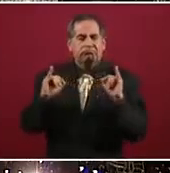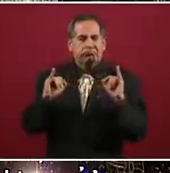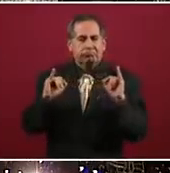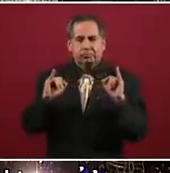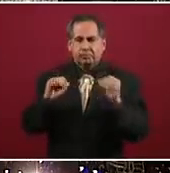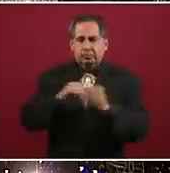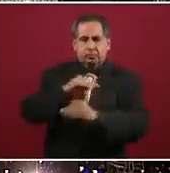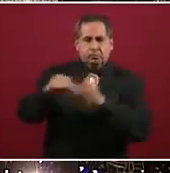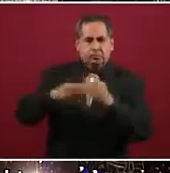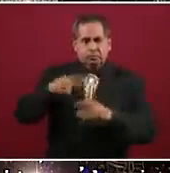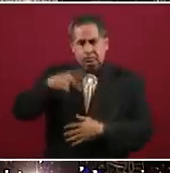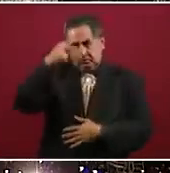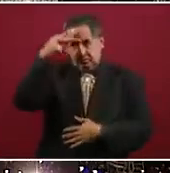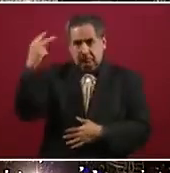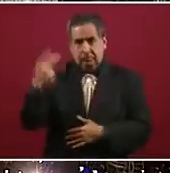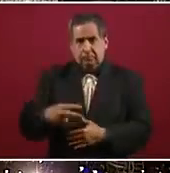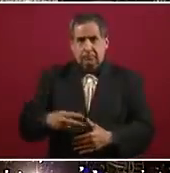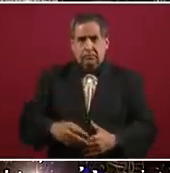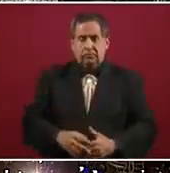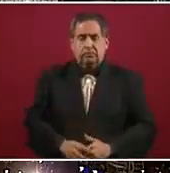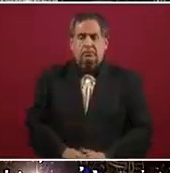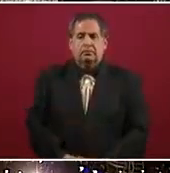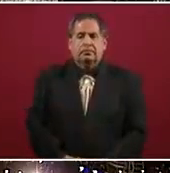de todos los mexicanos.